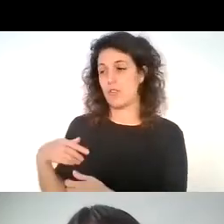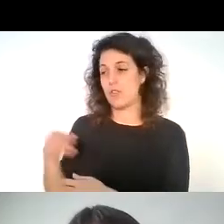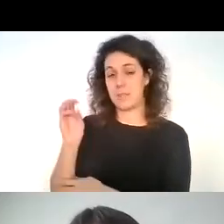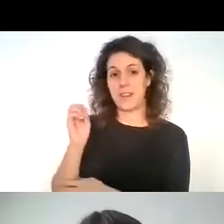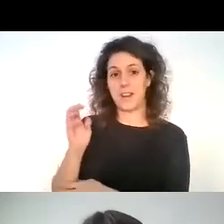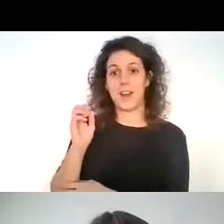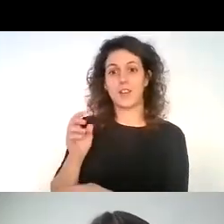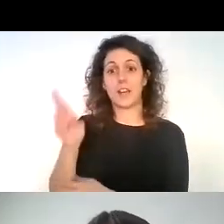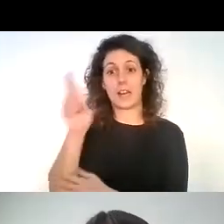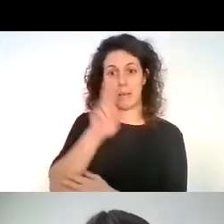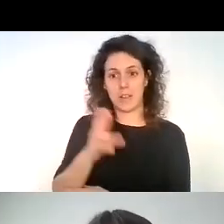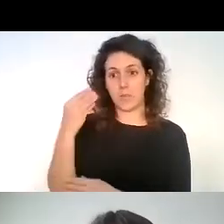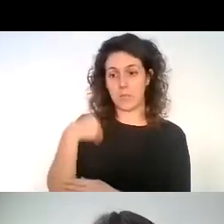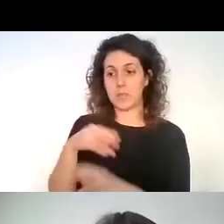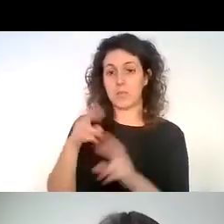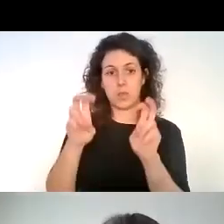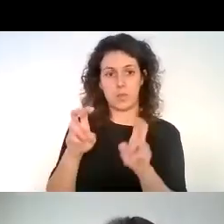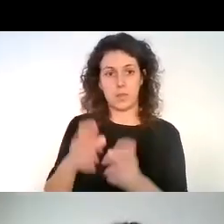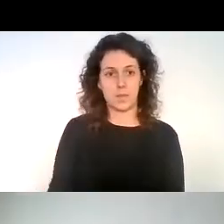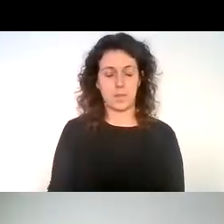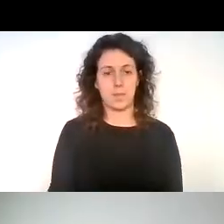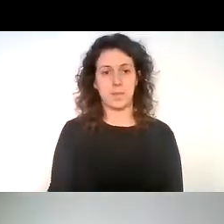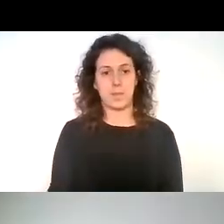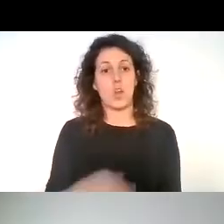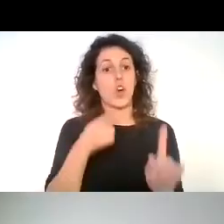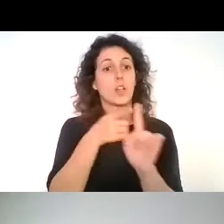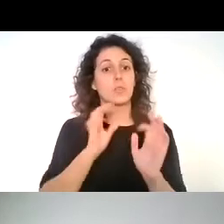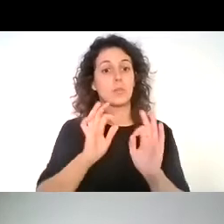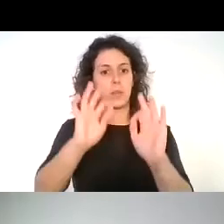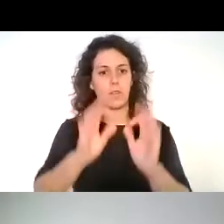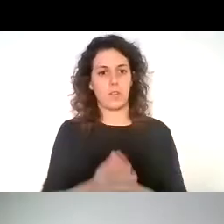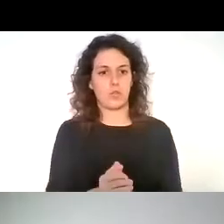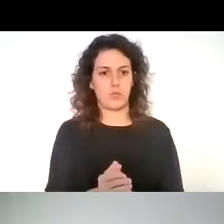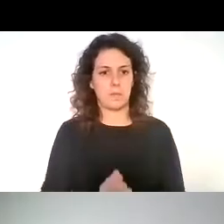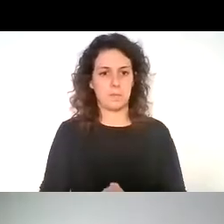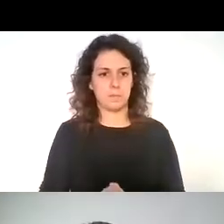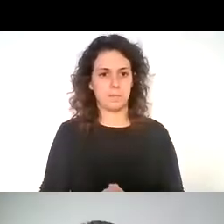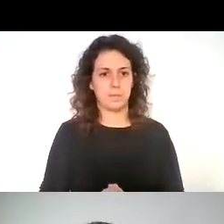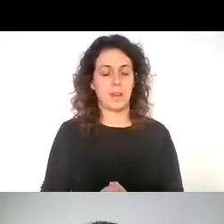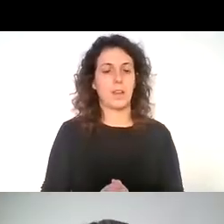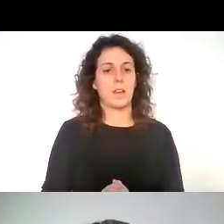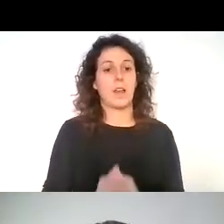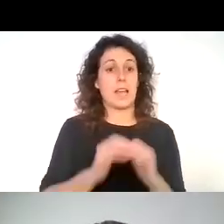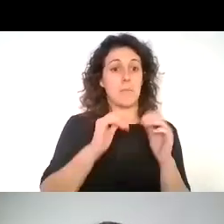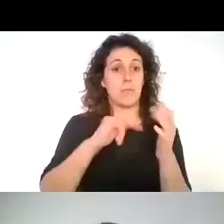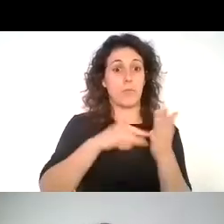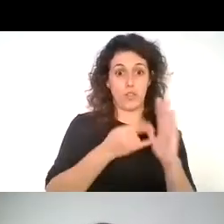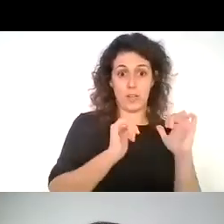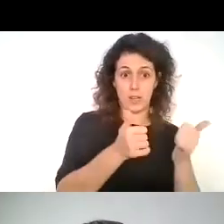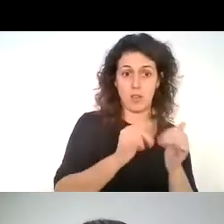hincapié en esta cuestión. Objetivos específicos que nos marcamos tanto en el inicio del proyecto